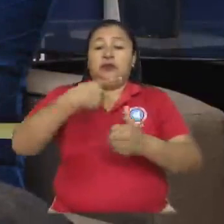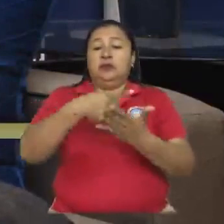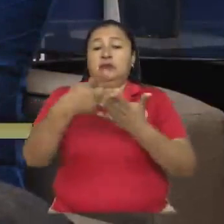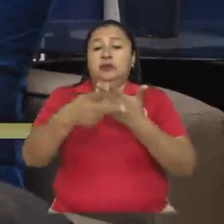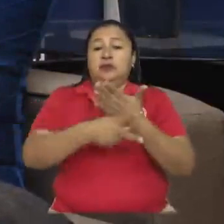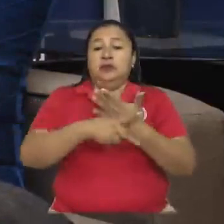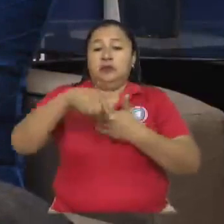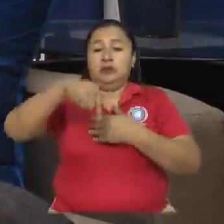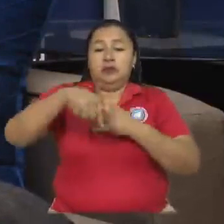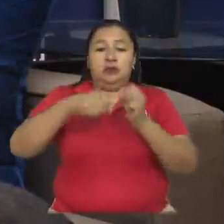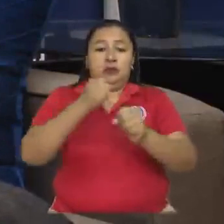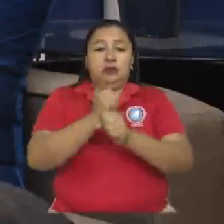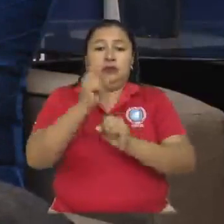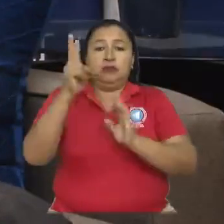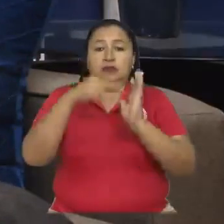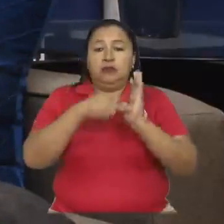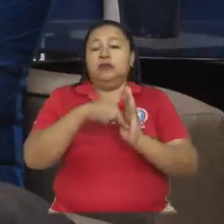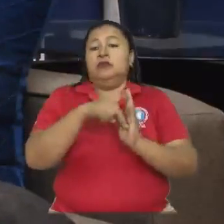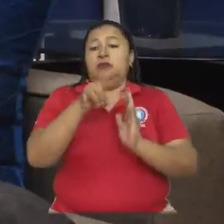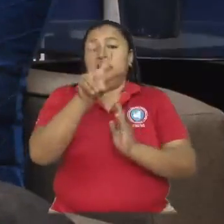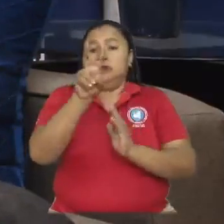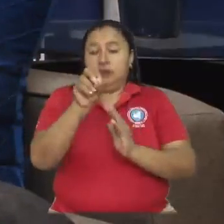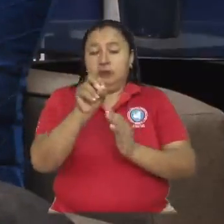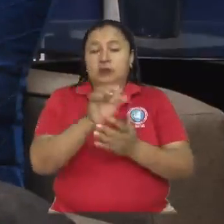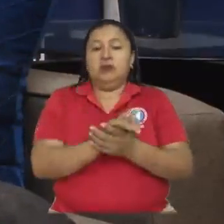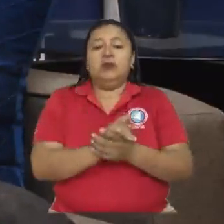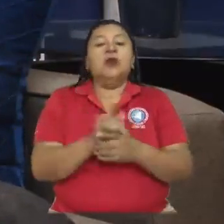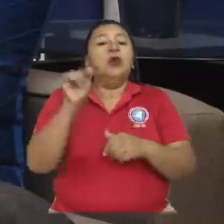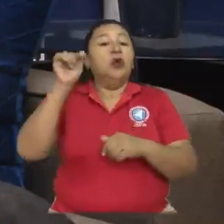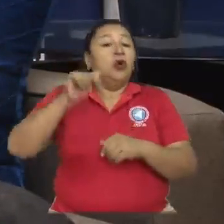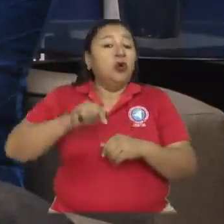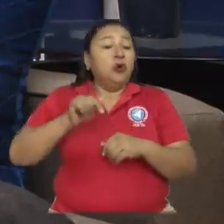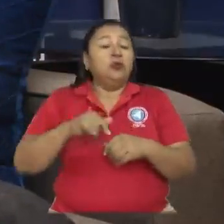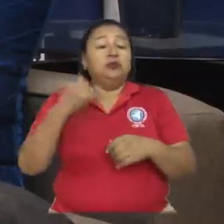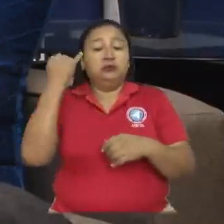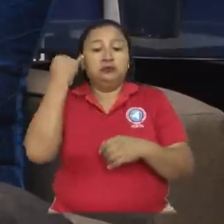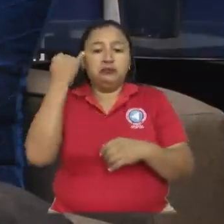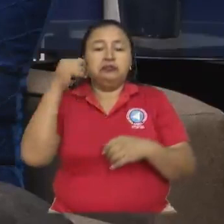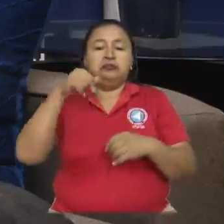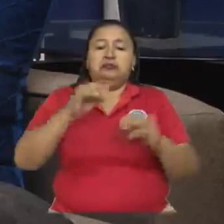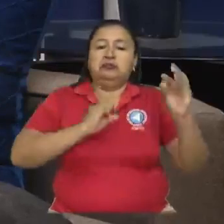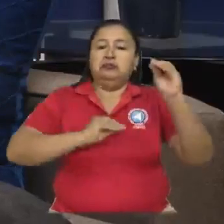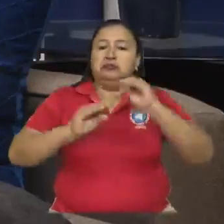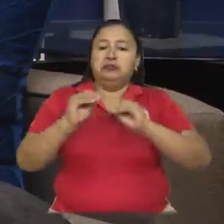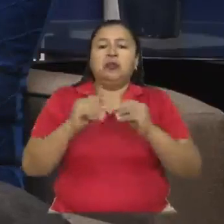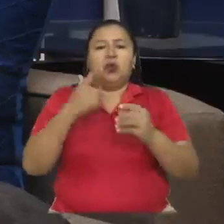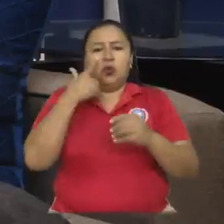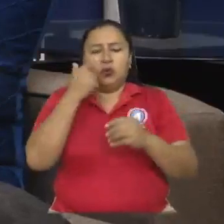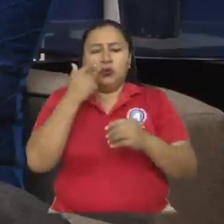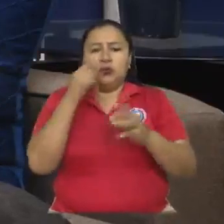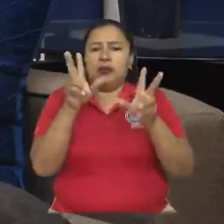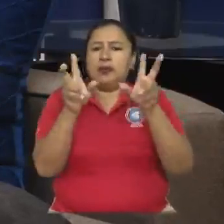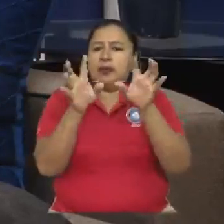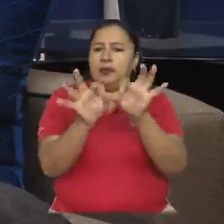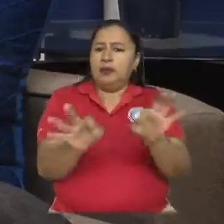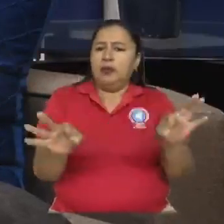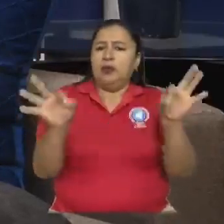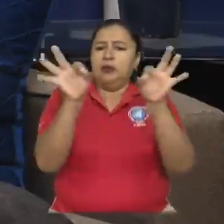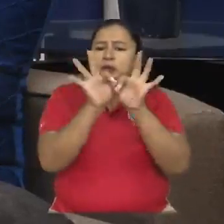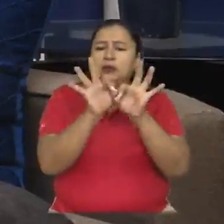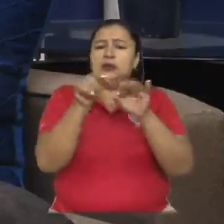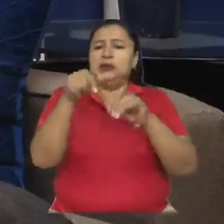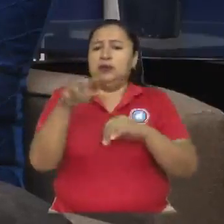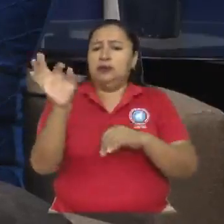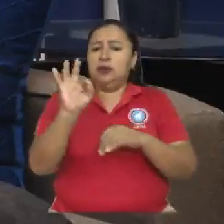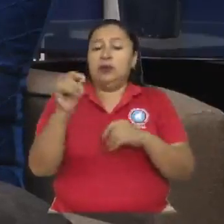este 2020. Hoy, una oportunidad para conversar y conocer una vez más temas importantes. En ese sentido,